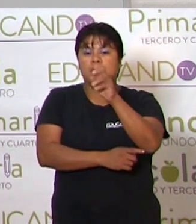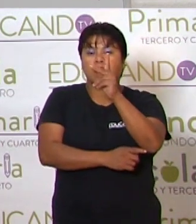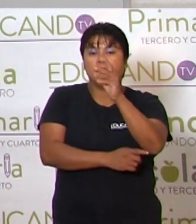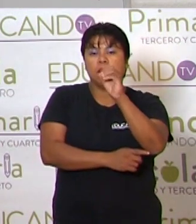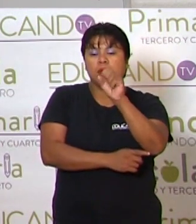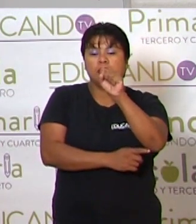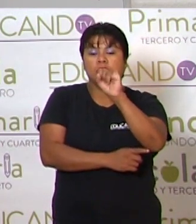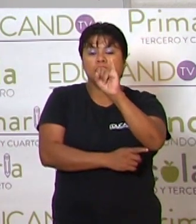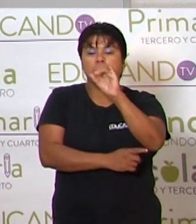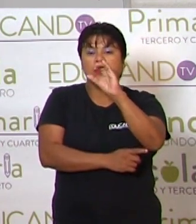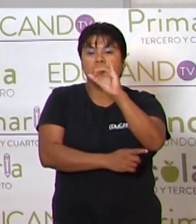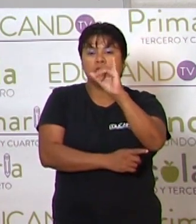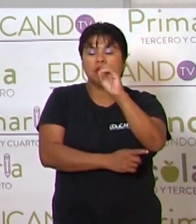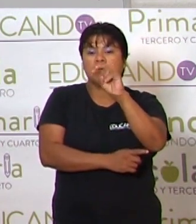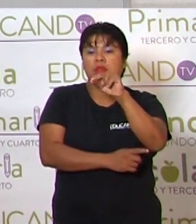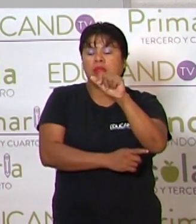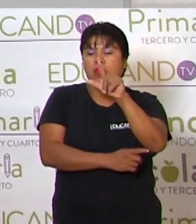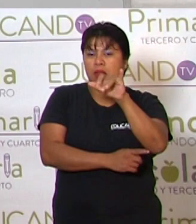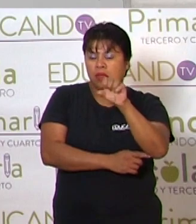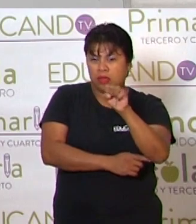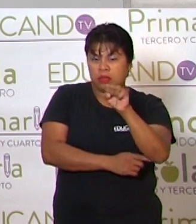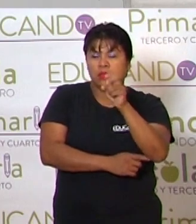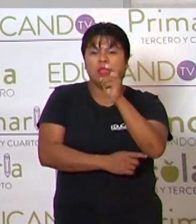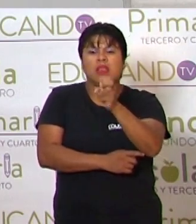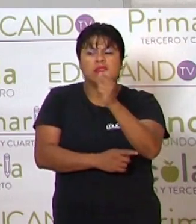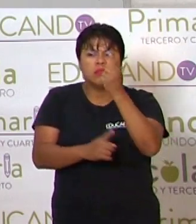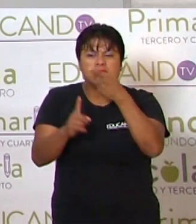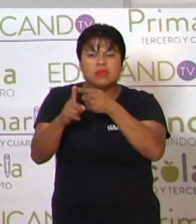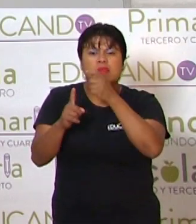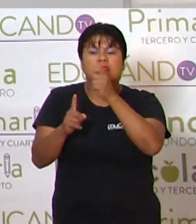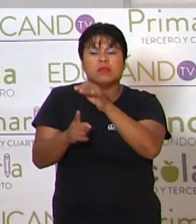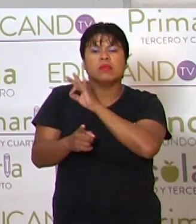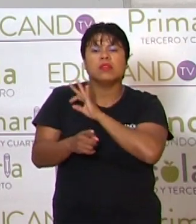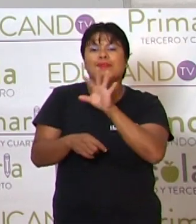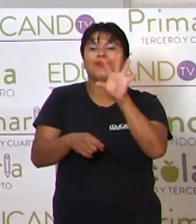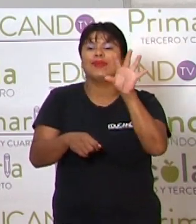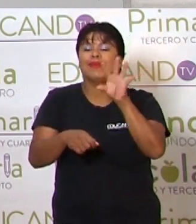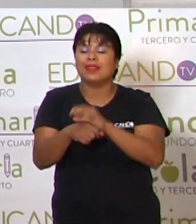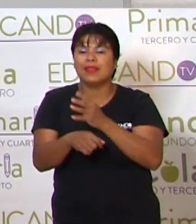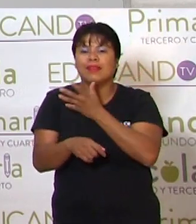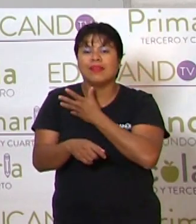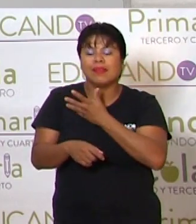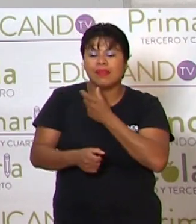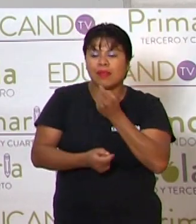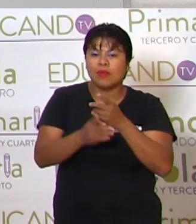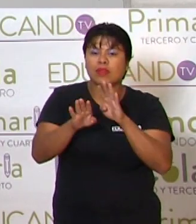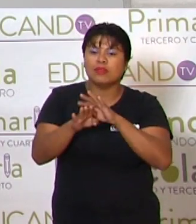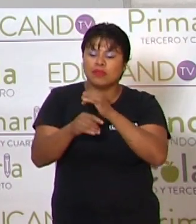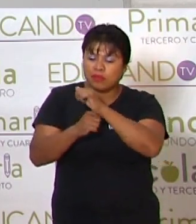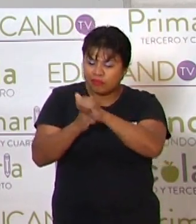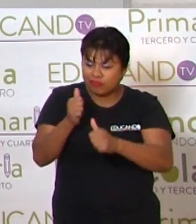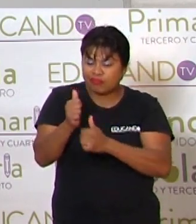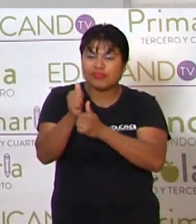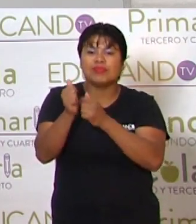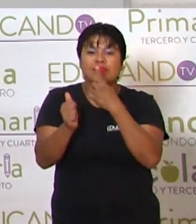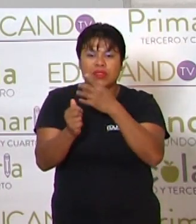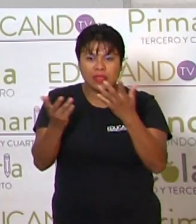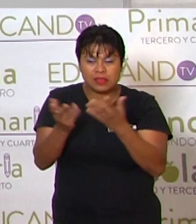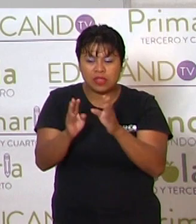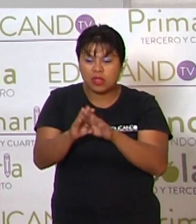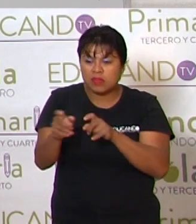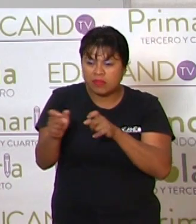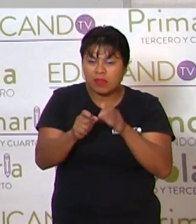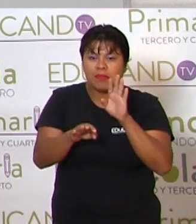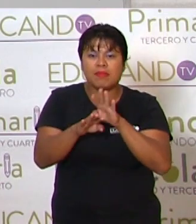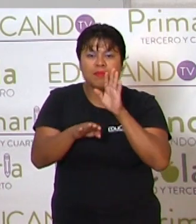preposicionales, las cuales nos van a hacer referencia y nos van a permitir tener algunas herramientas y poder hacer el manejo